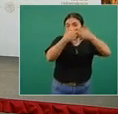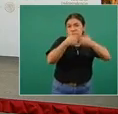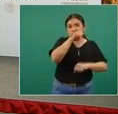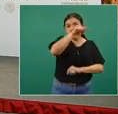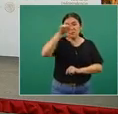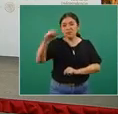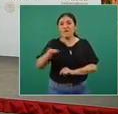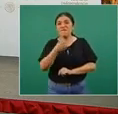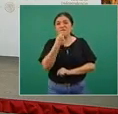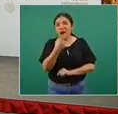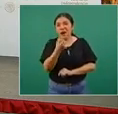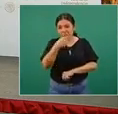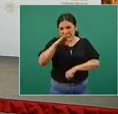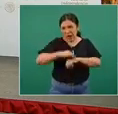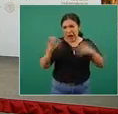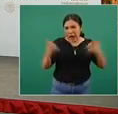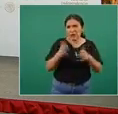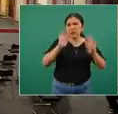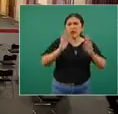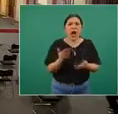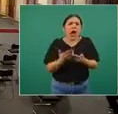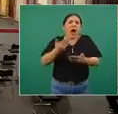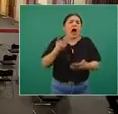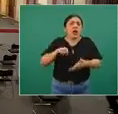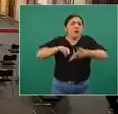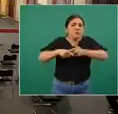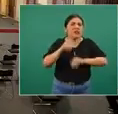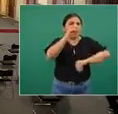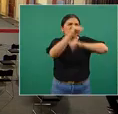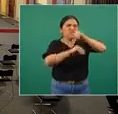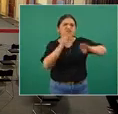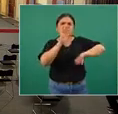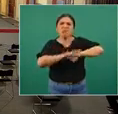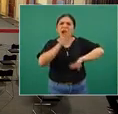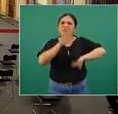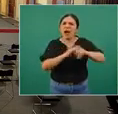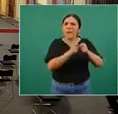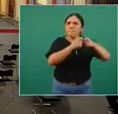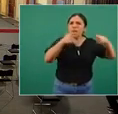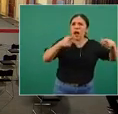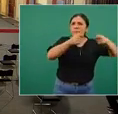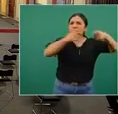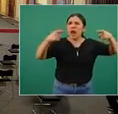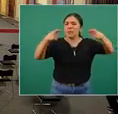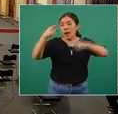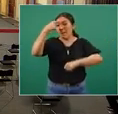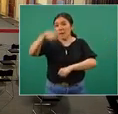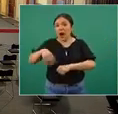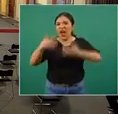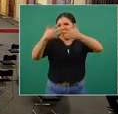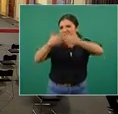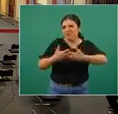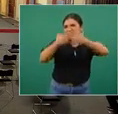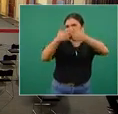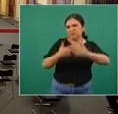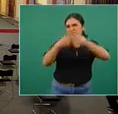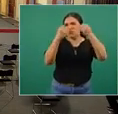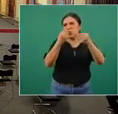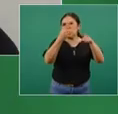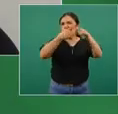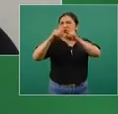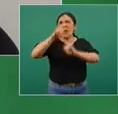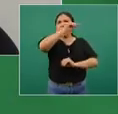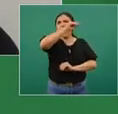han implementado desde tempranos de año expansiones, crecimiento, incremento en sus líneas de producción en